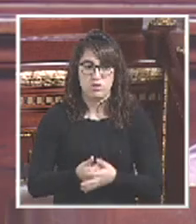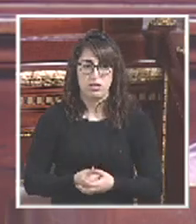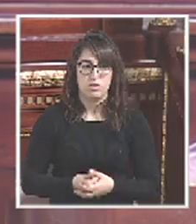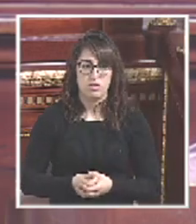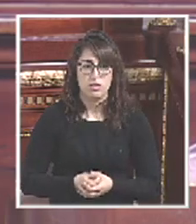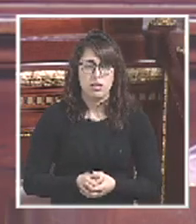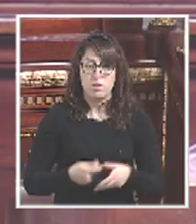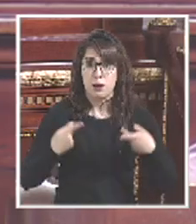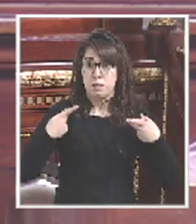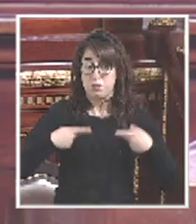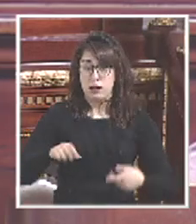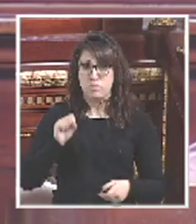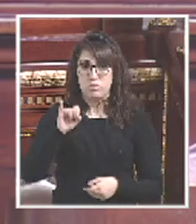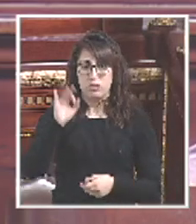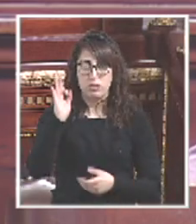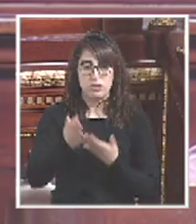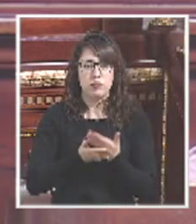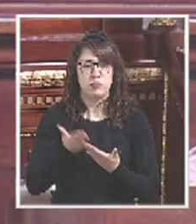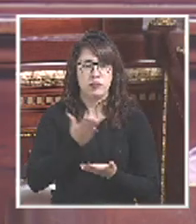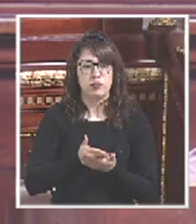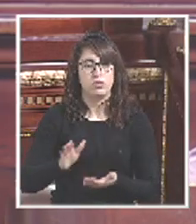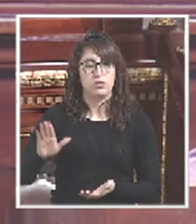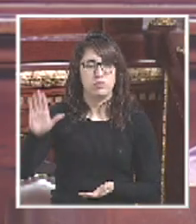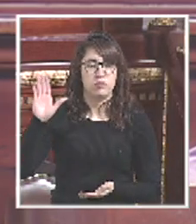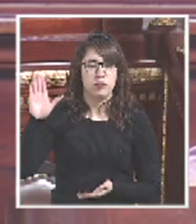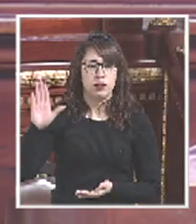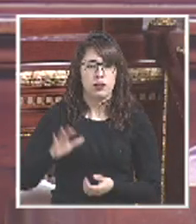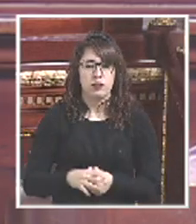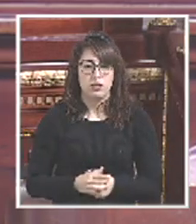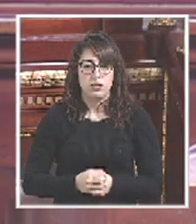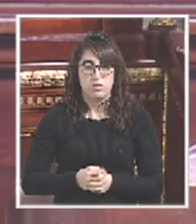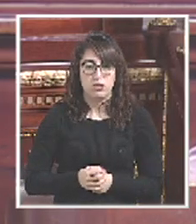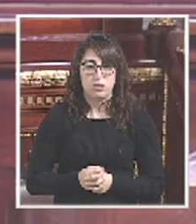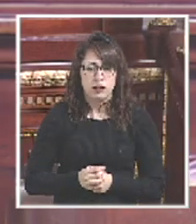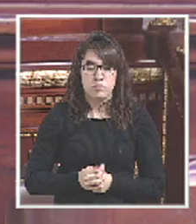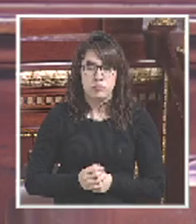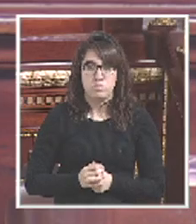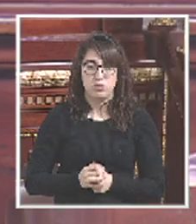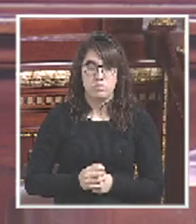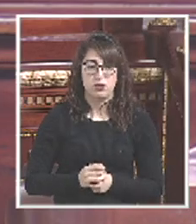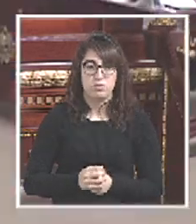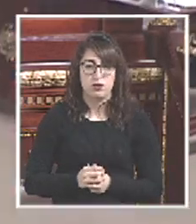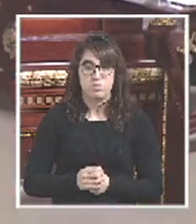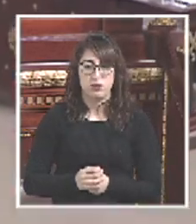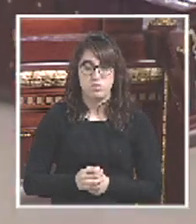y obvia resolución. Los que estén por la afirmativa, sírvanse manifestarlo levantando la mano.